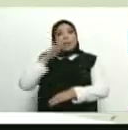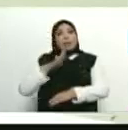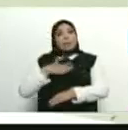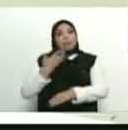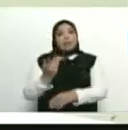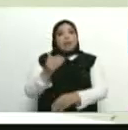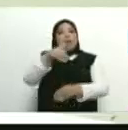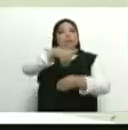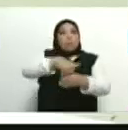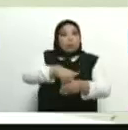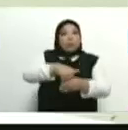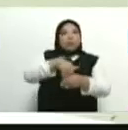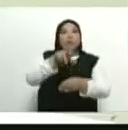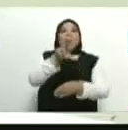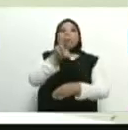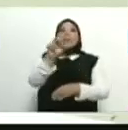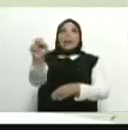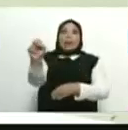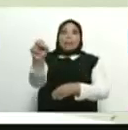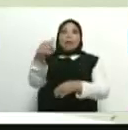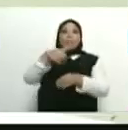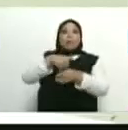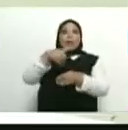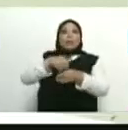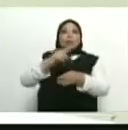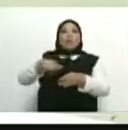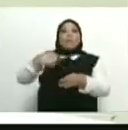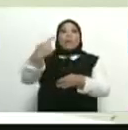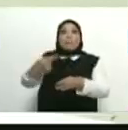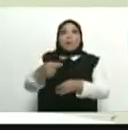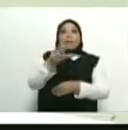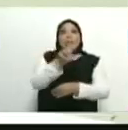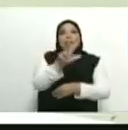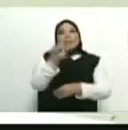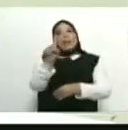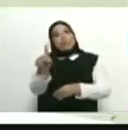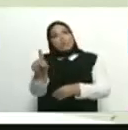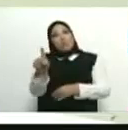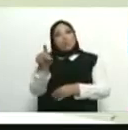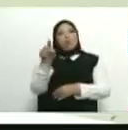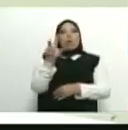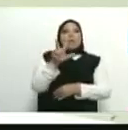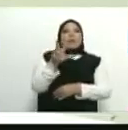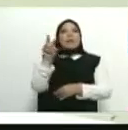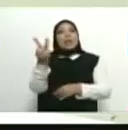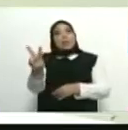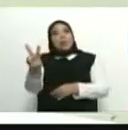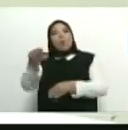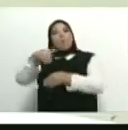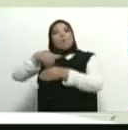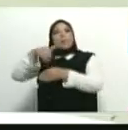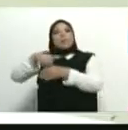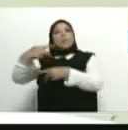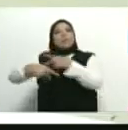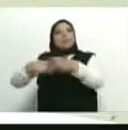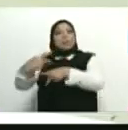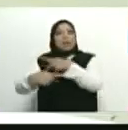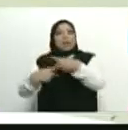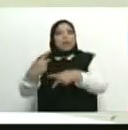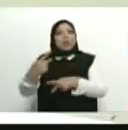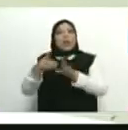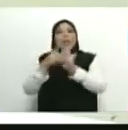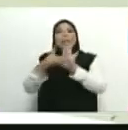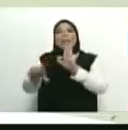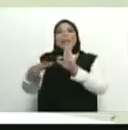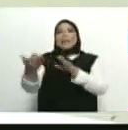venga la elección 30, la 31, la 32, la 33, ya le dejo eso a ustedes, muchachos. cuando tengan derecho al